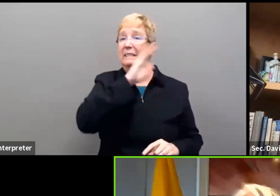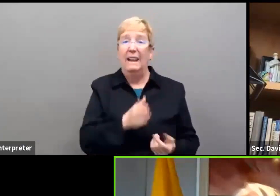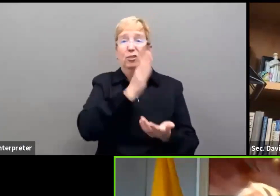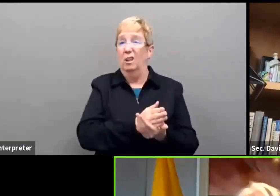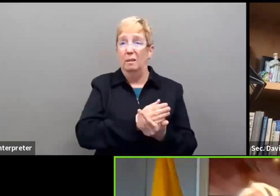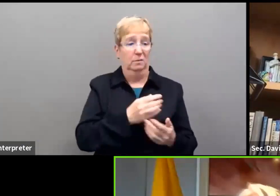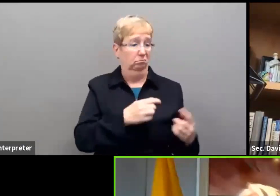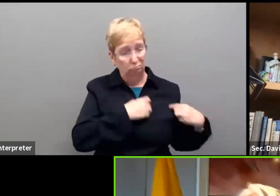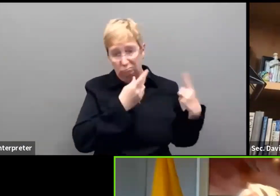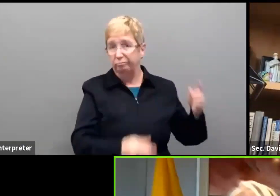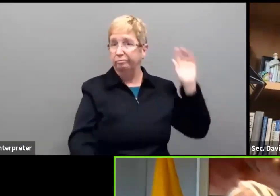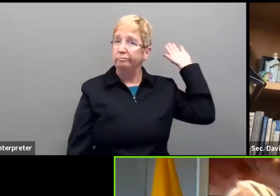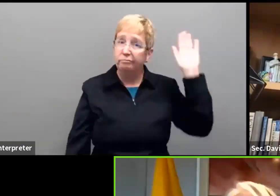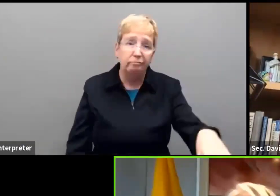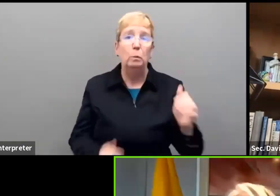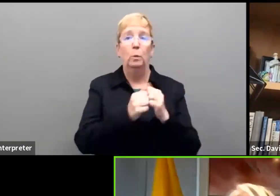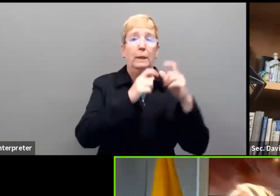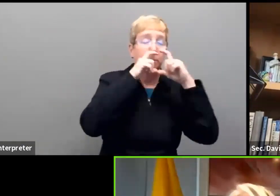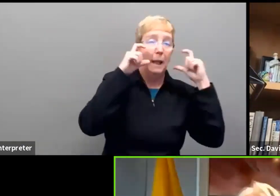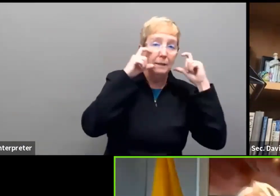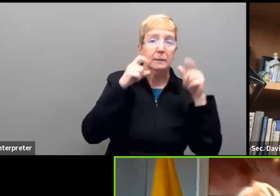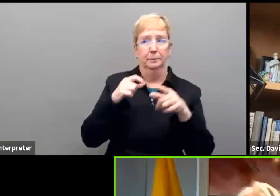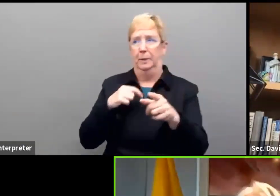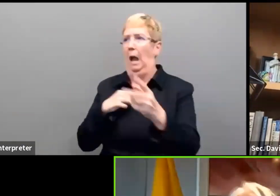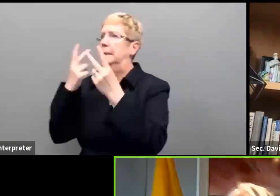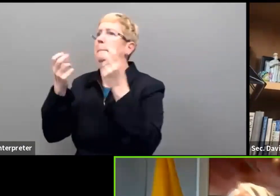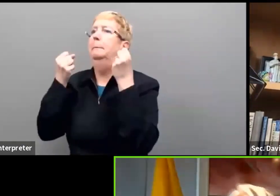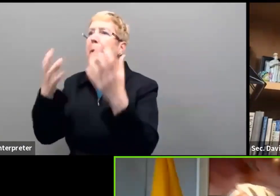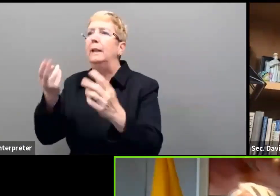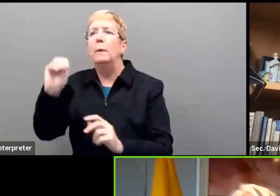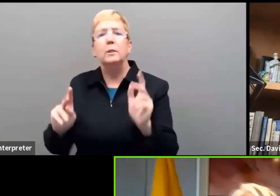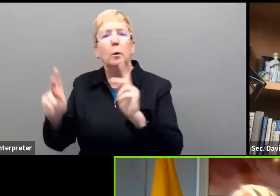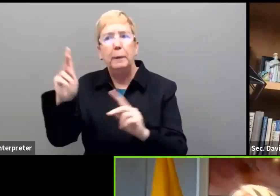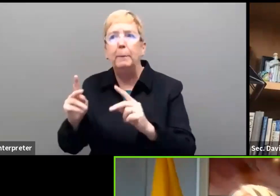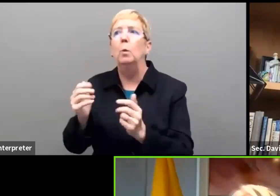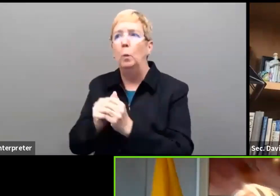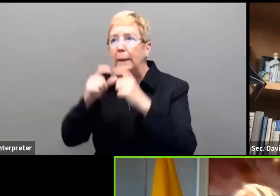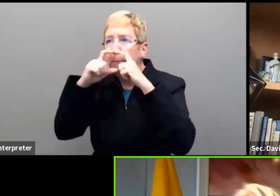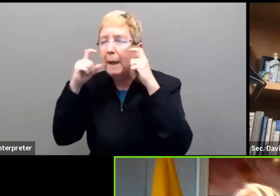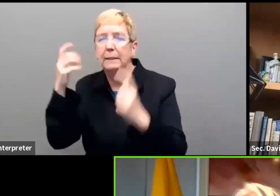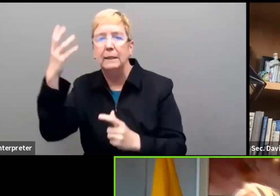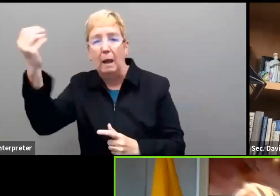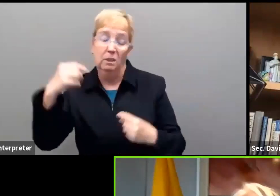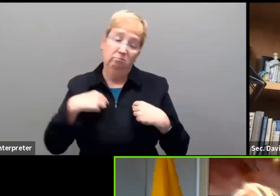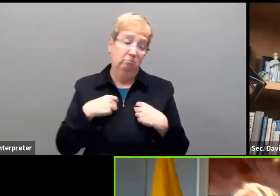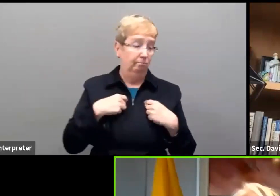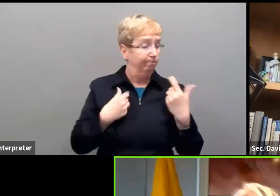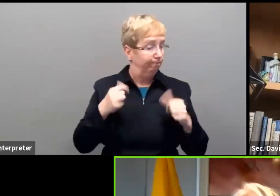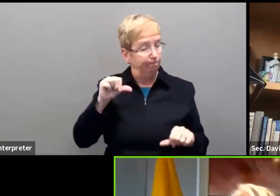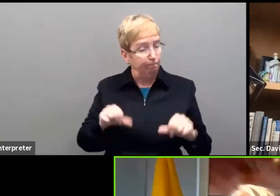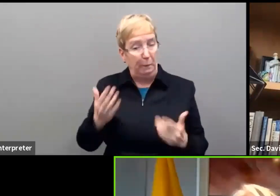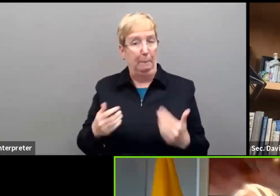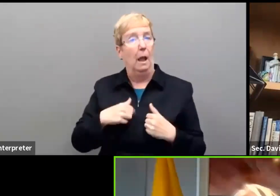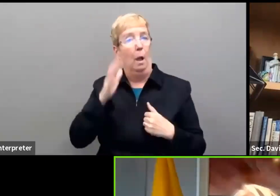decreto a nivel estatal. También hay otros departamentos y dependencias, incluyendo el de juegos y